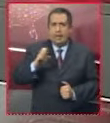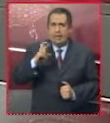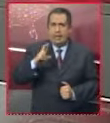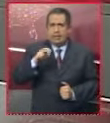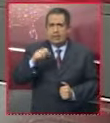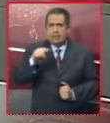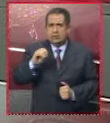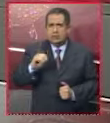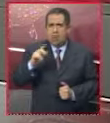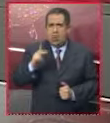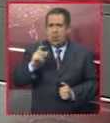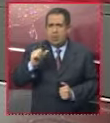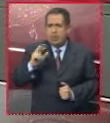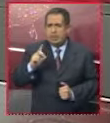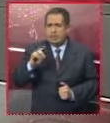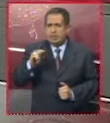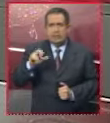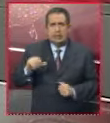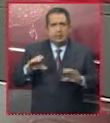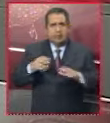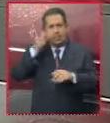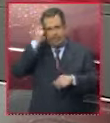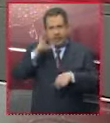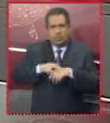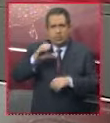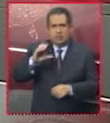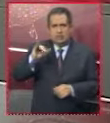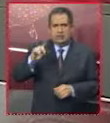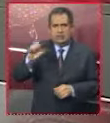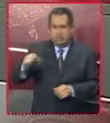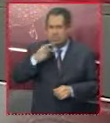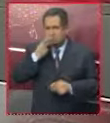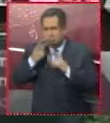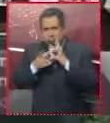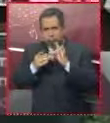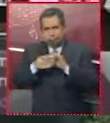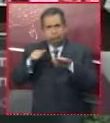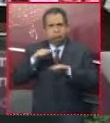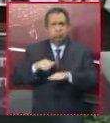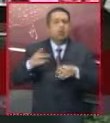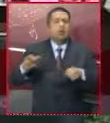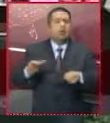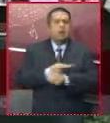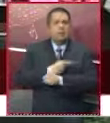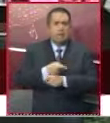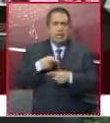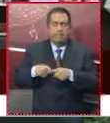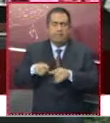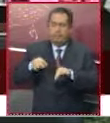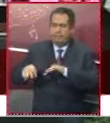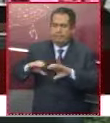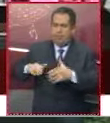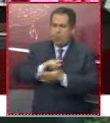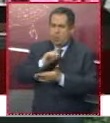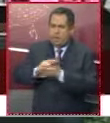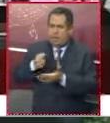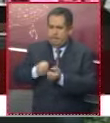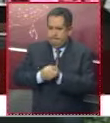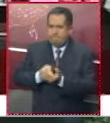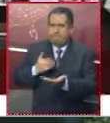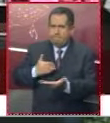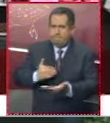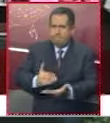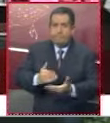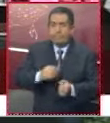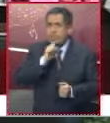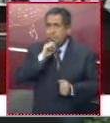Mexicano de Competitividad y el director del CIDE, Sergio López Ayón, hablaron de la importancia de poner en marcha el trabajo legislativo. Además, resaltaron los